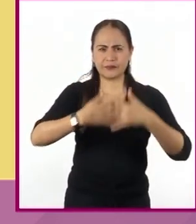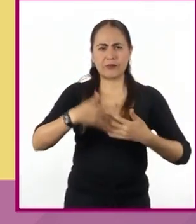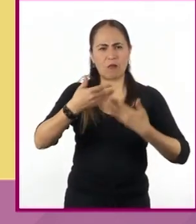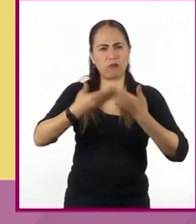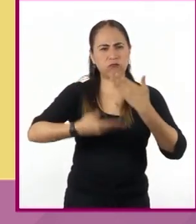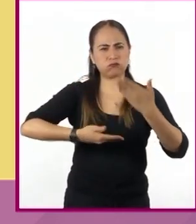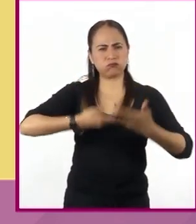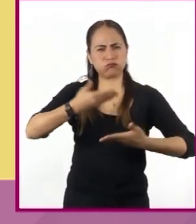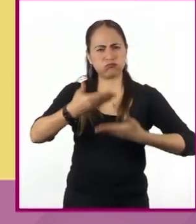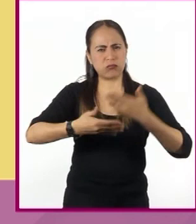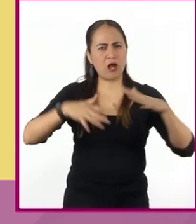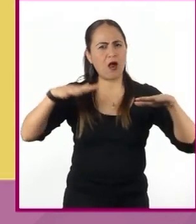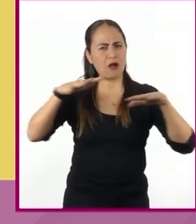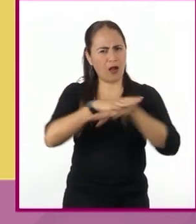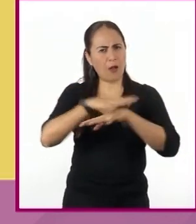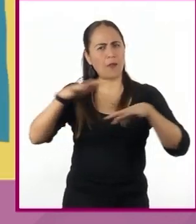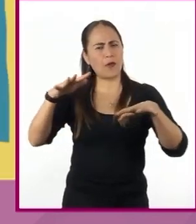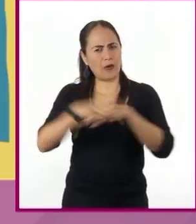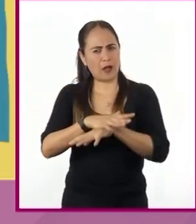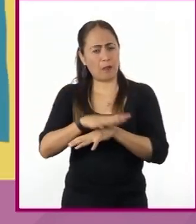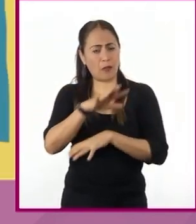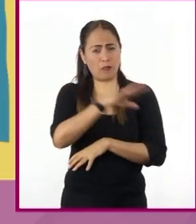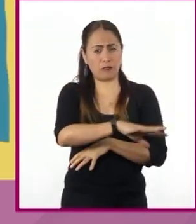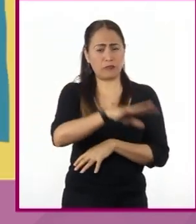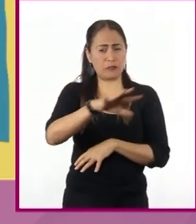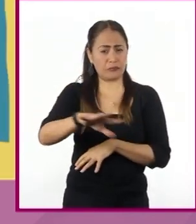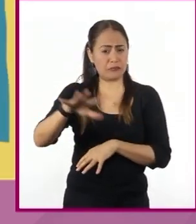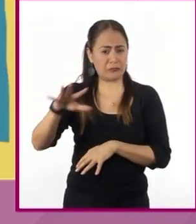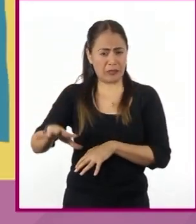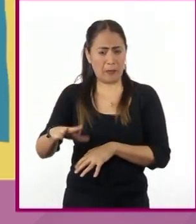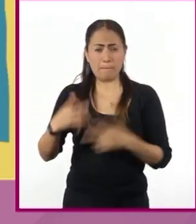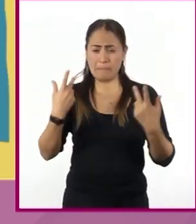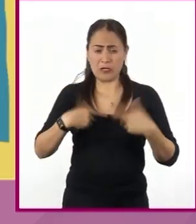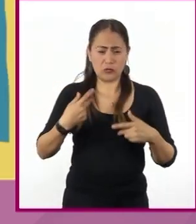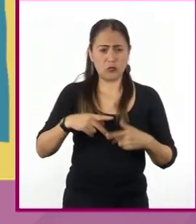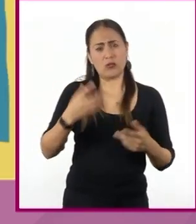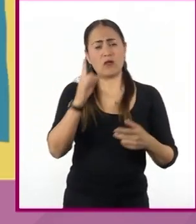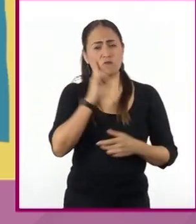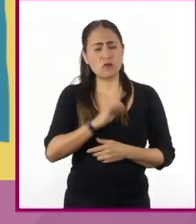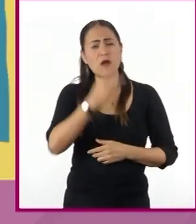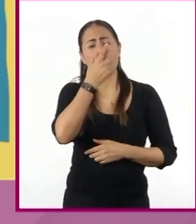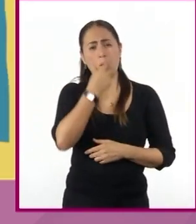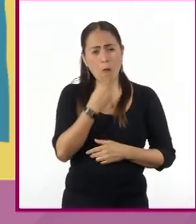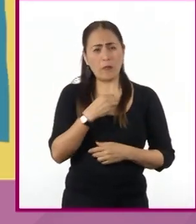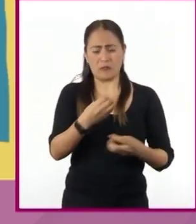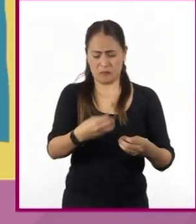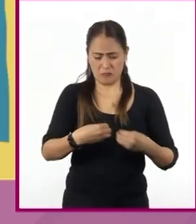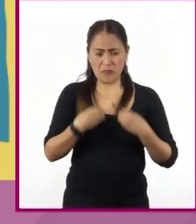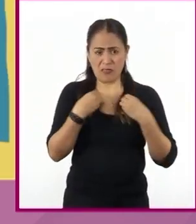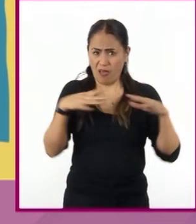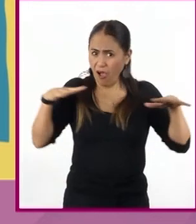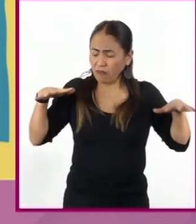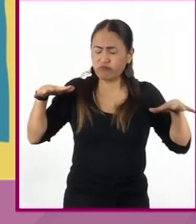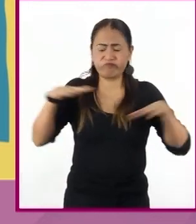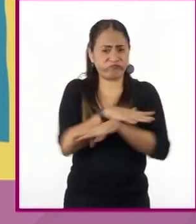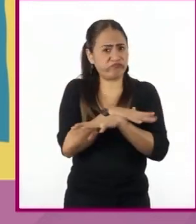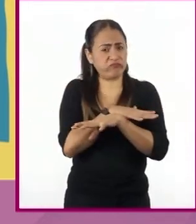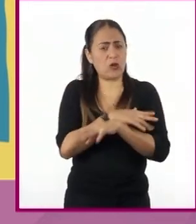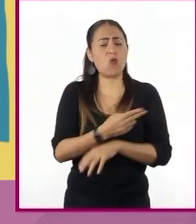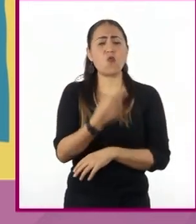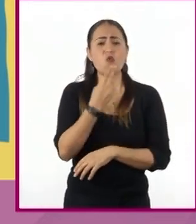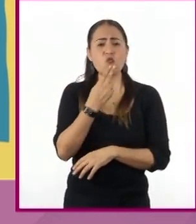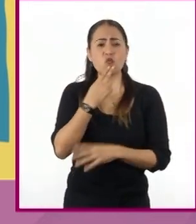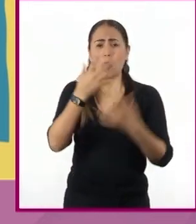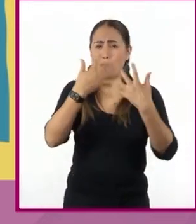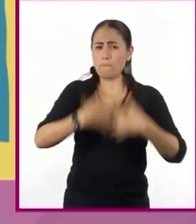histórico cambió radicalmente en todos los aspectos la vida de las mujeres y hombres de aquella época. El uso de máquinas